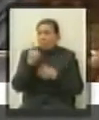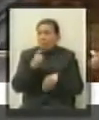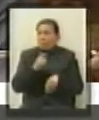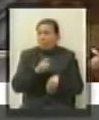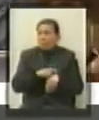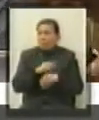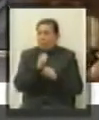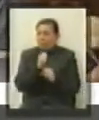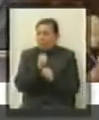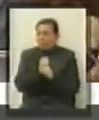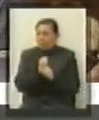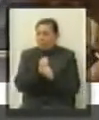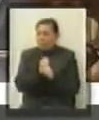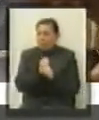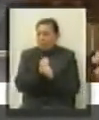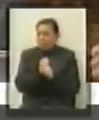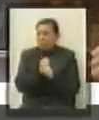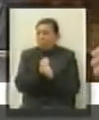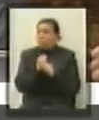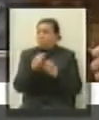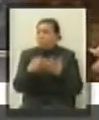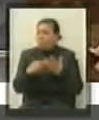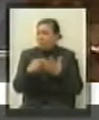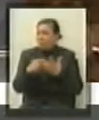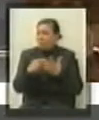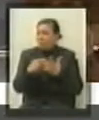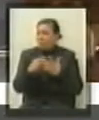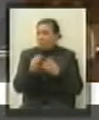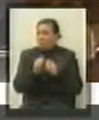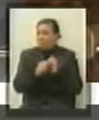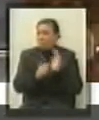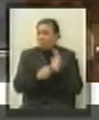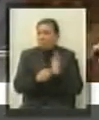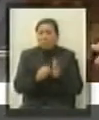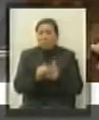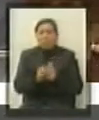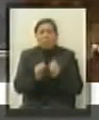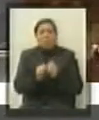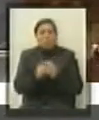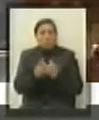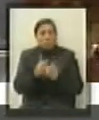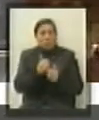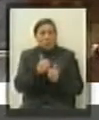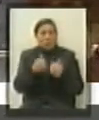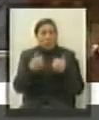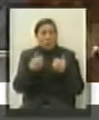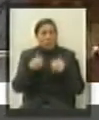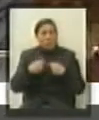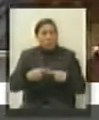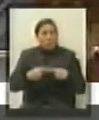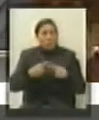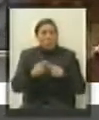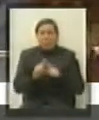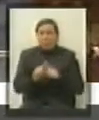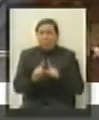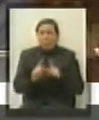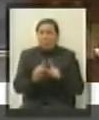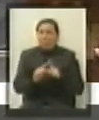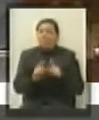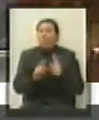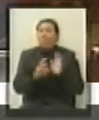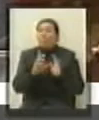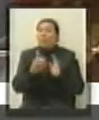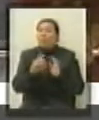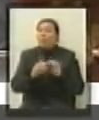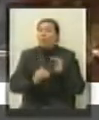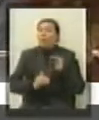hemos trabajado. Y es verdad, varios de los congresistas han estado presentes. Con muchos de ellos hemos tenido discrepancias y diferencias